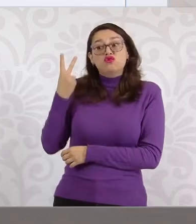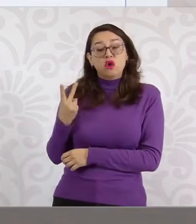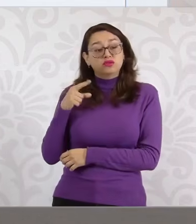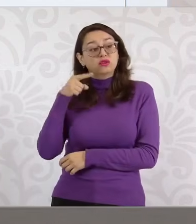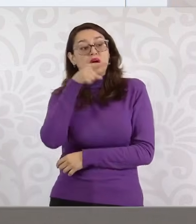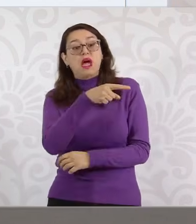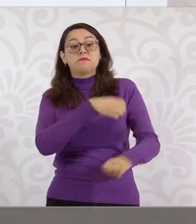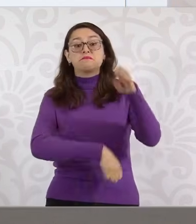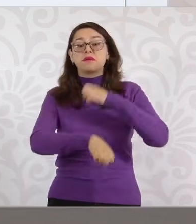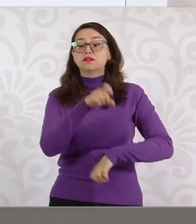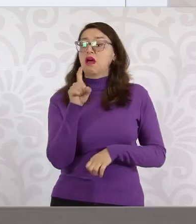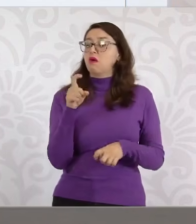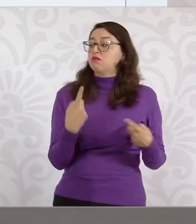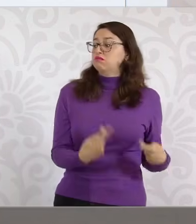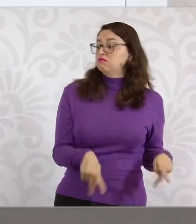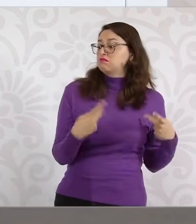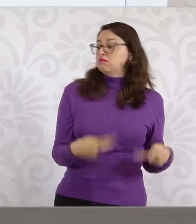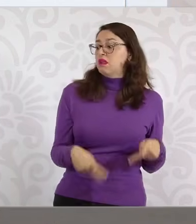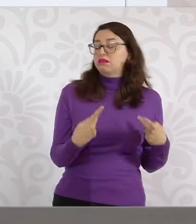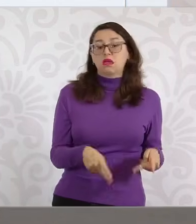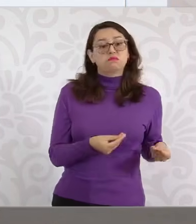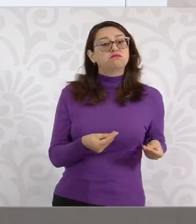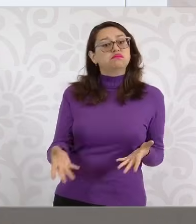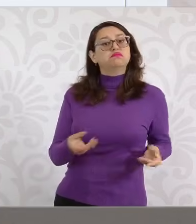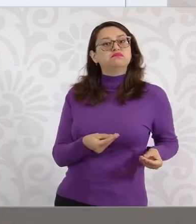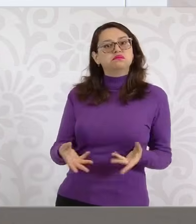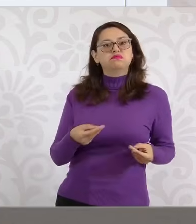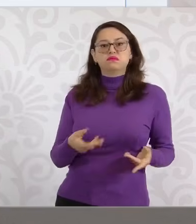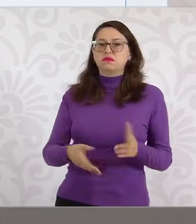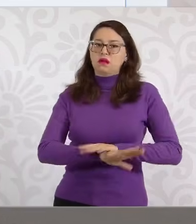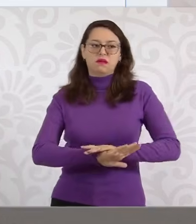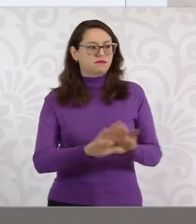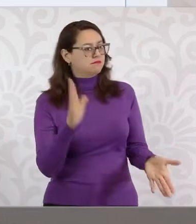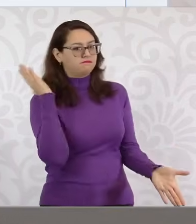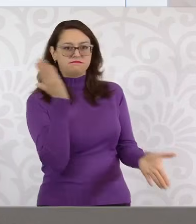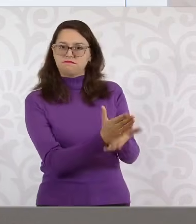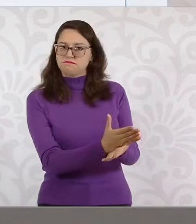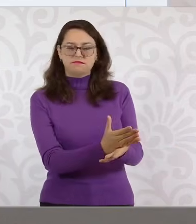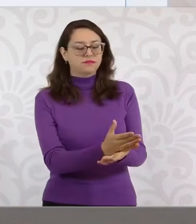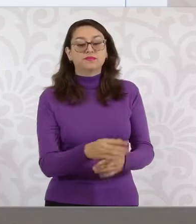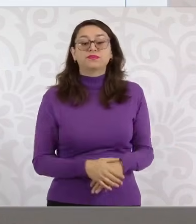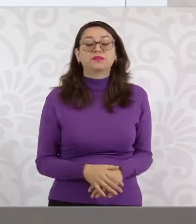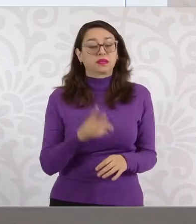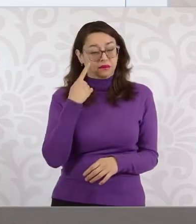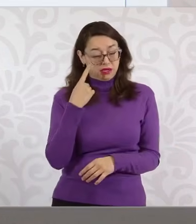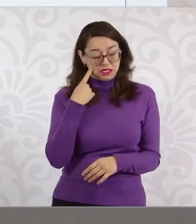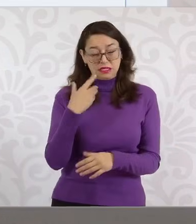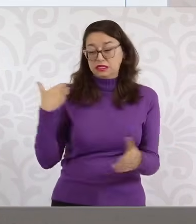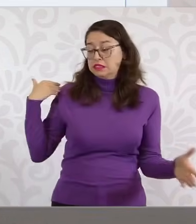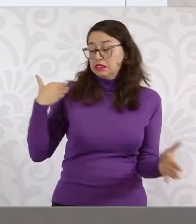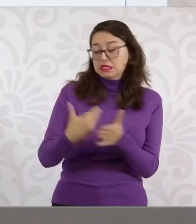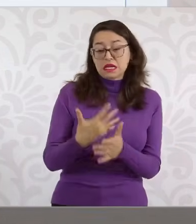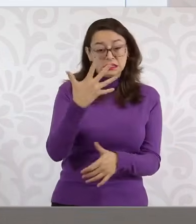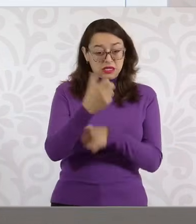riego bajo la figura de las transmisiones. En los últimos 5 años, tan solo en los últimos 5 años,